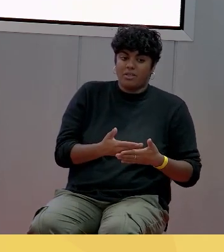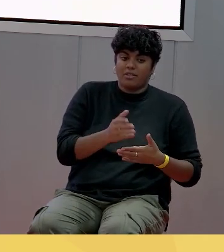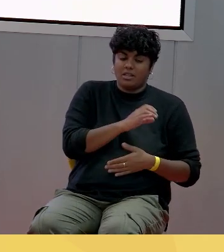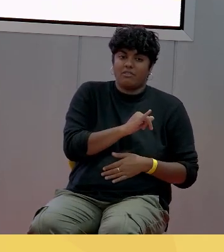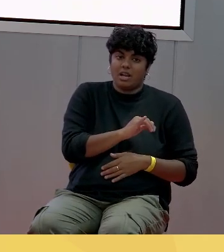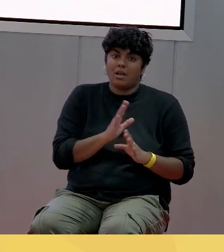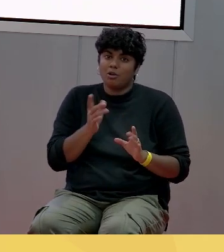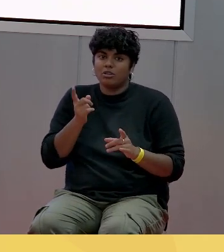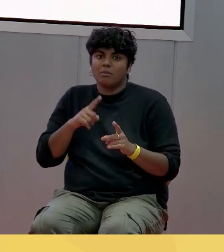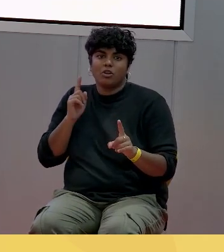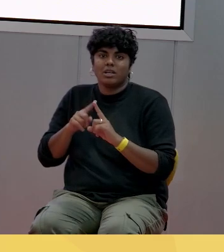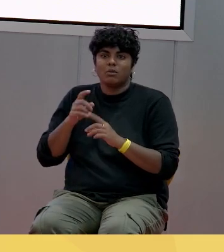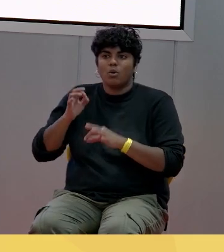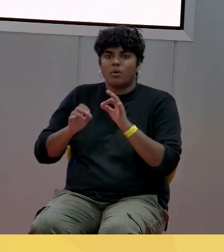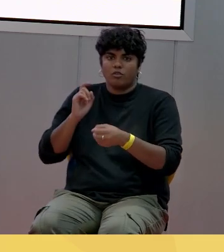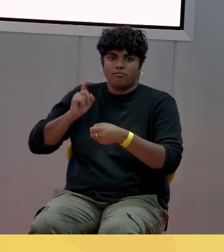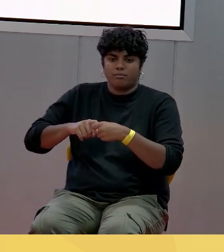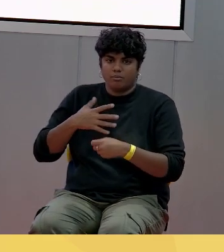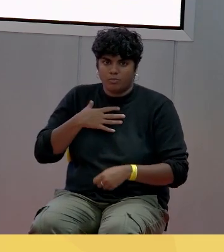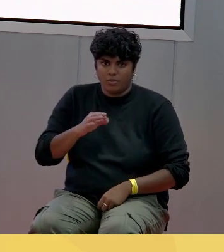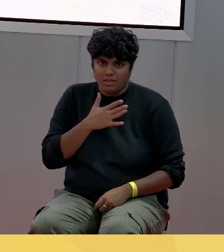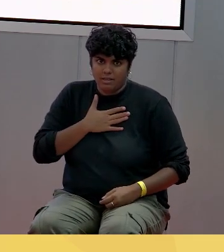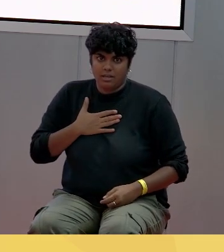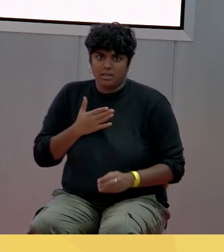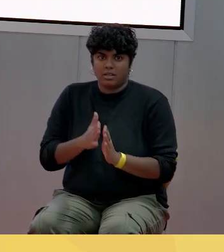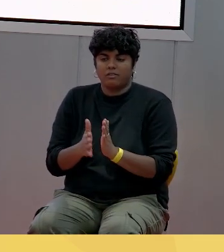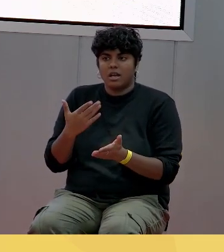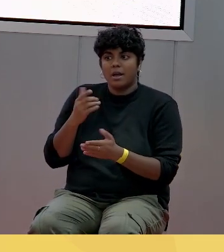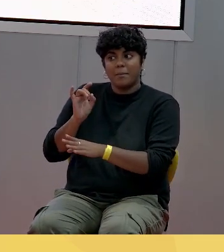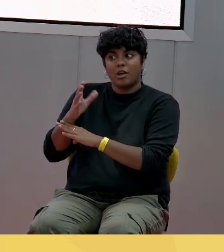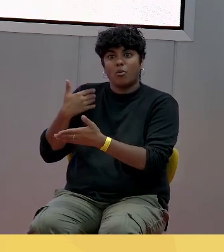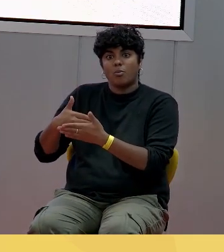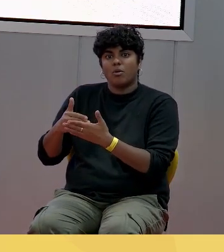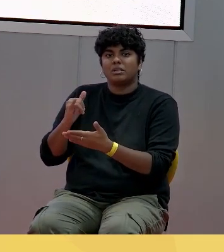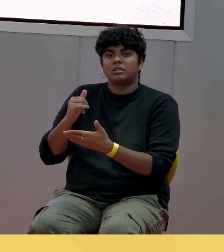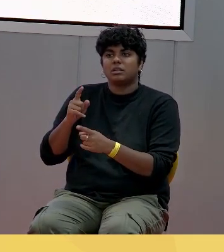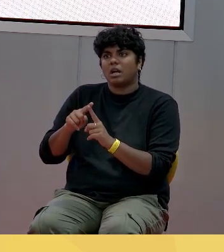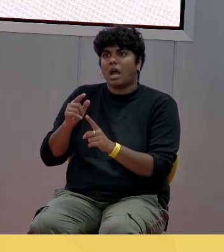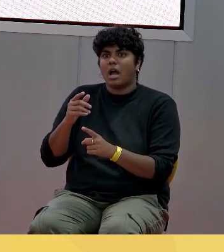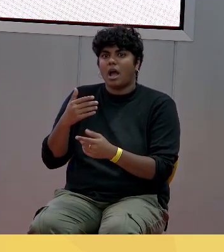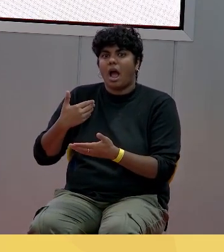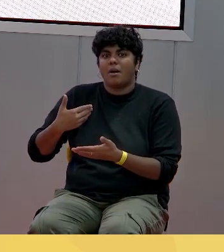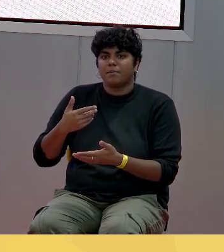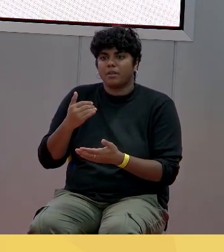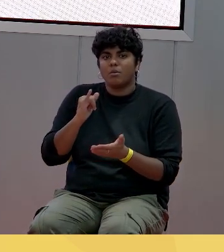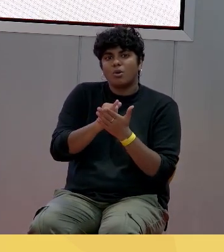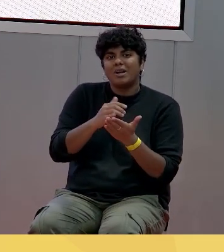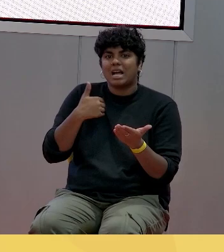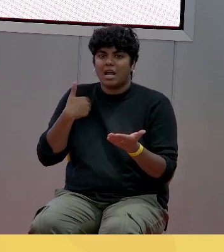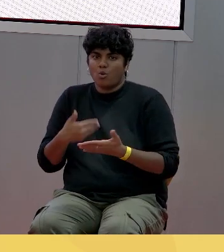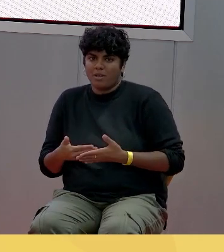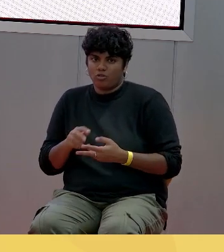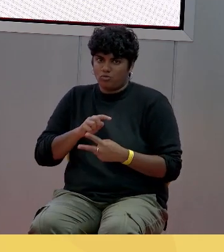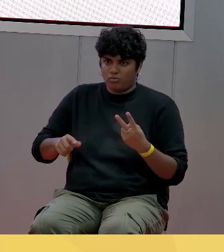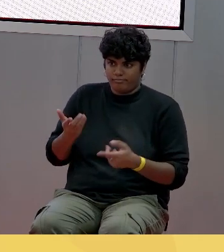es participar en estos juicios de los que he hablado antes, ¿no? Enviarlos como pruebas y argumentos. Entonces, escriben este artículo para contrarrestar el